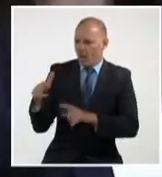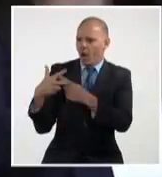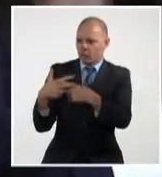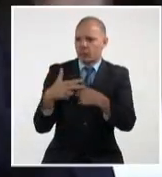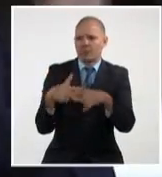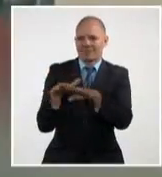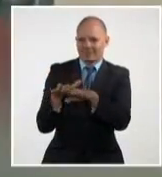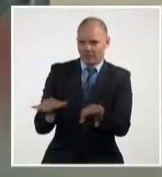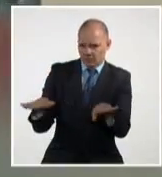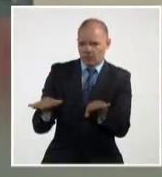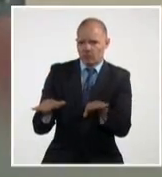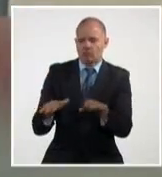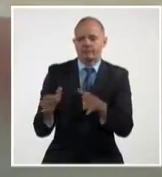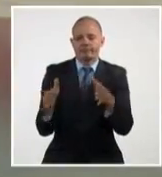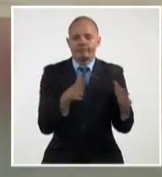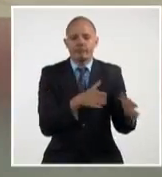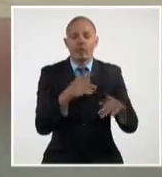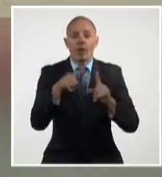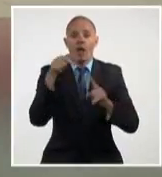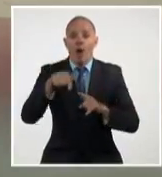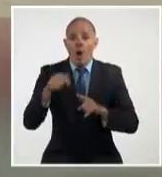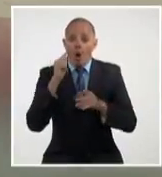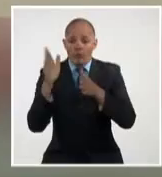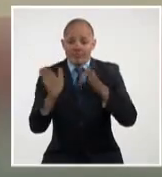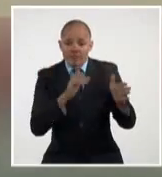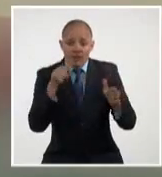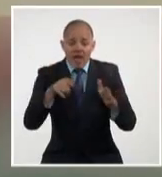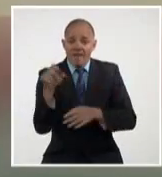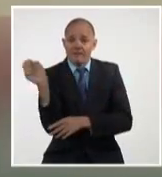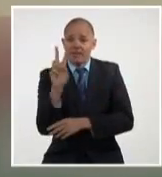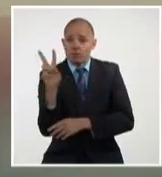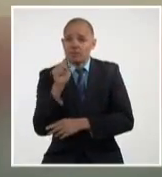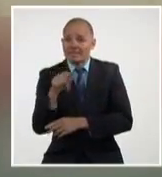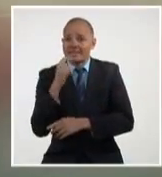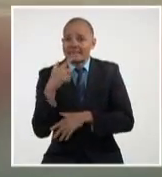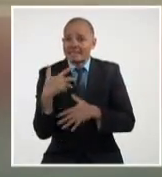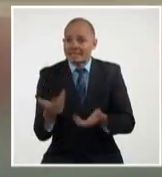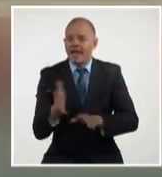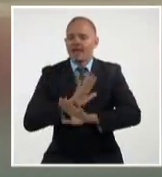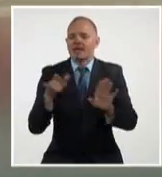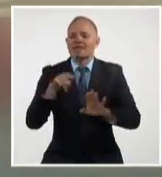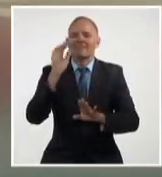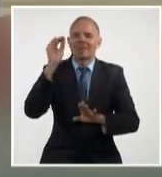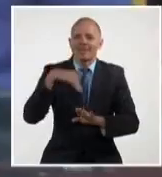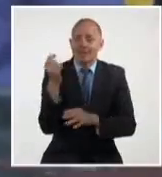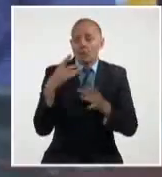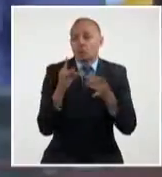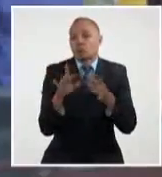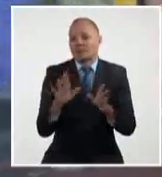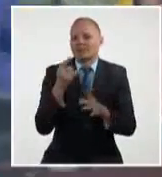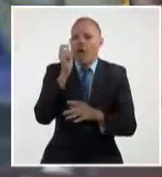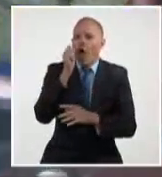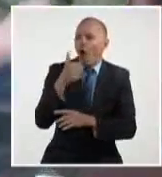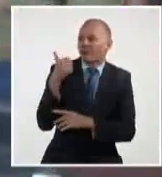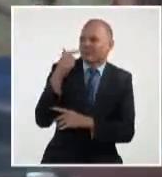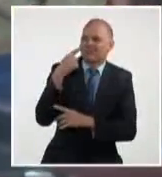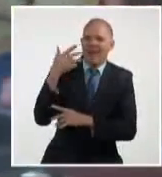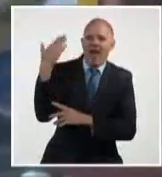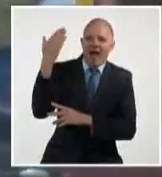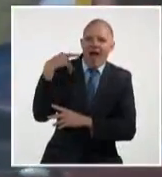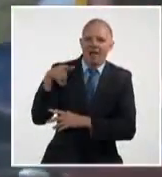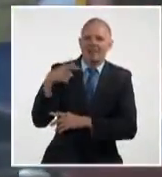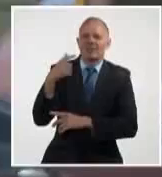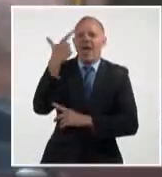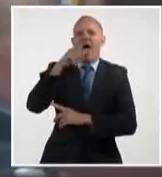Como victoria de la diplomacia bolivariana fue calificada la liberación de Alex Saab, cuya detención en Cabo Verde hace 3 años y